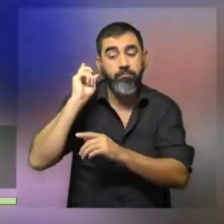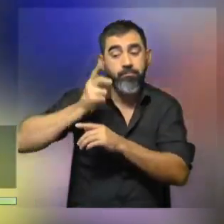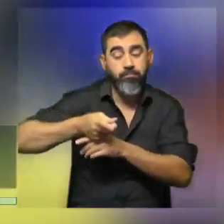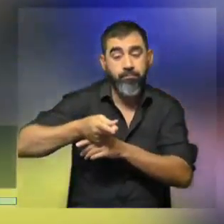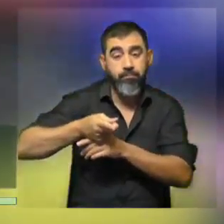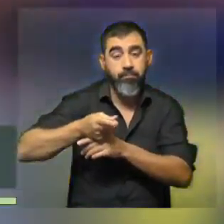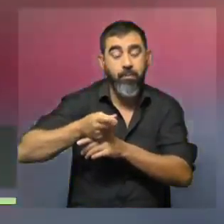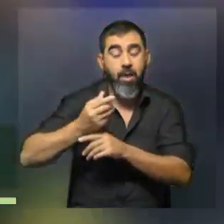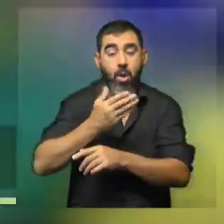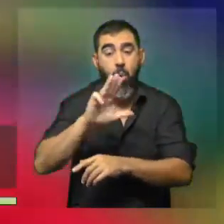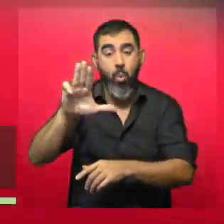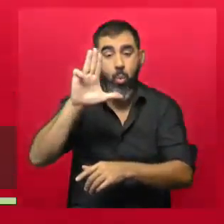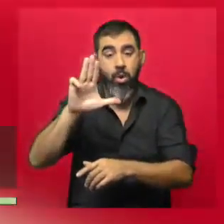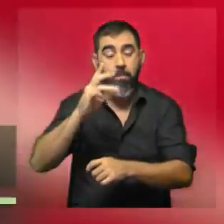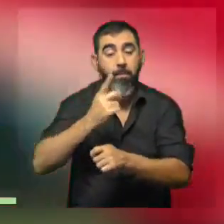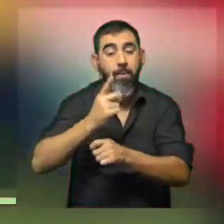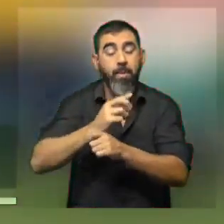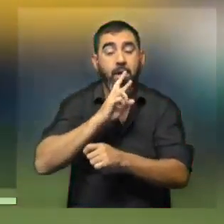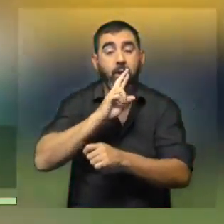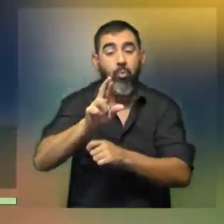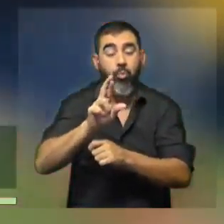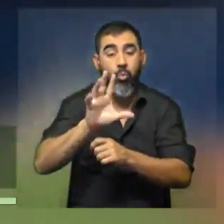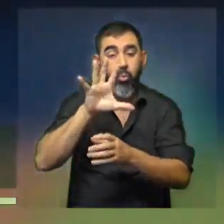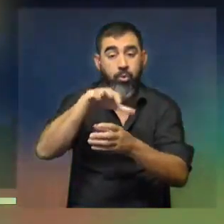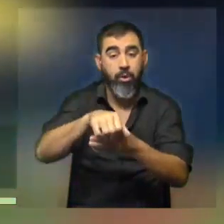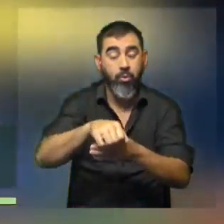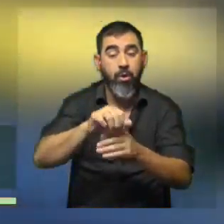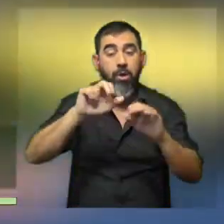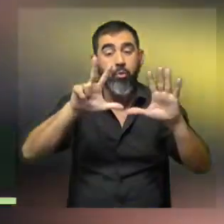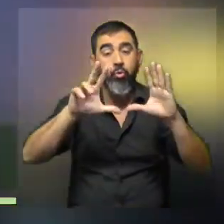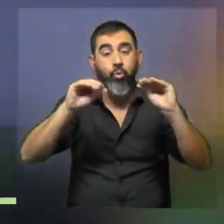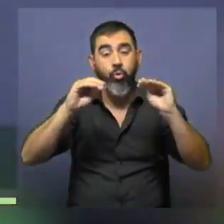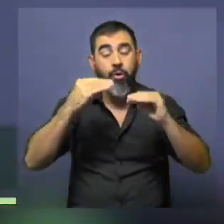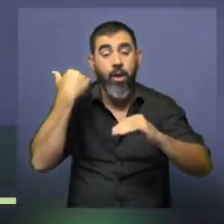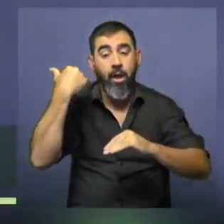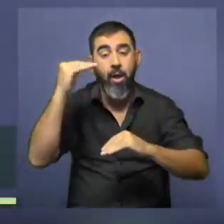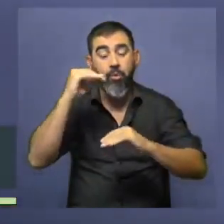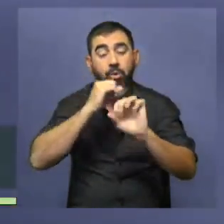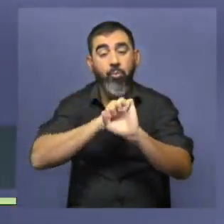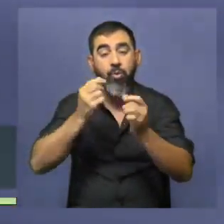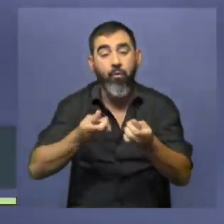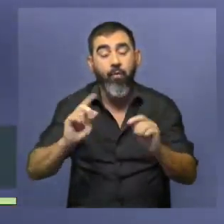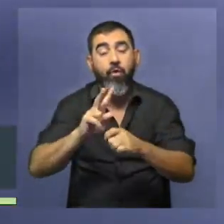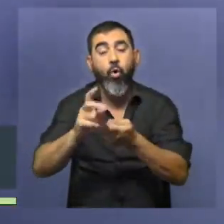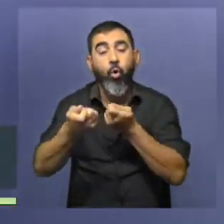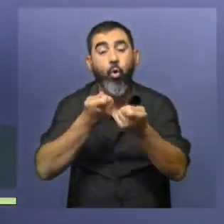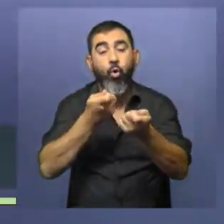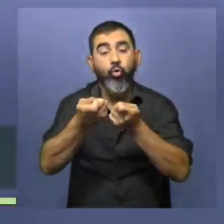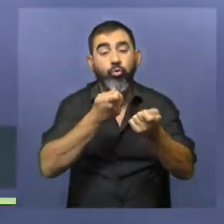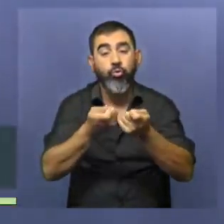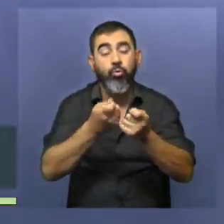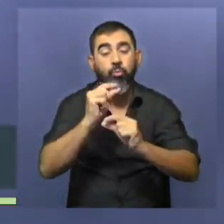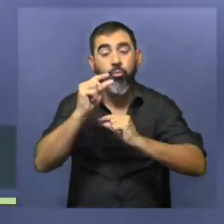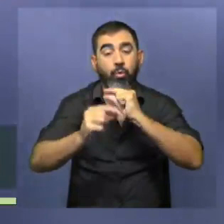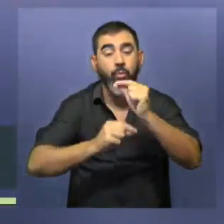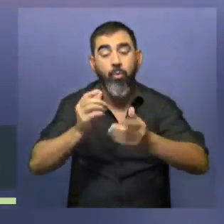al primer mandatario como primer resultado de la intervención sobre las veinte horas en las autoridades pudieron retomar el control progresivamente